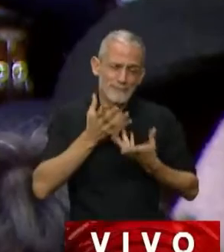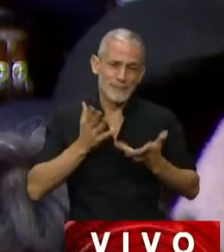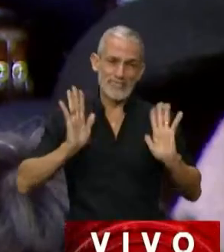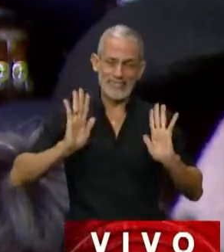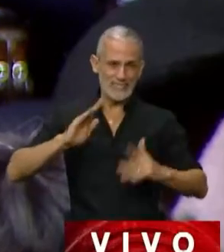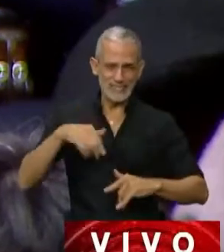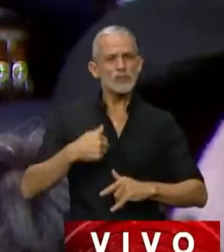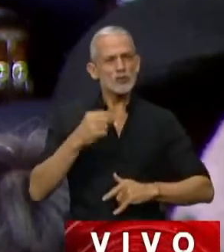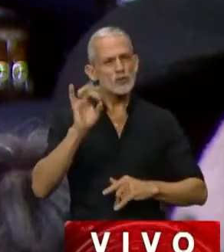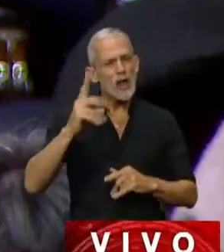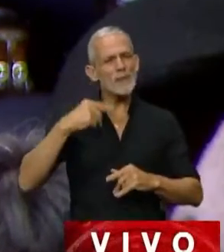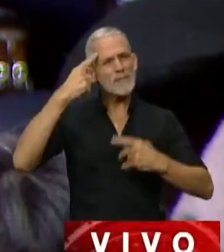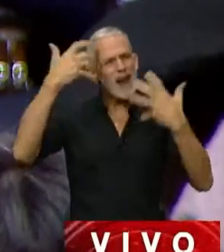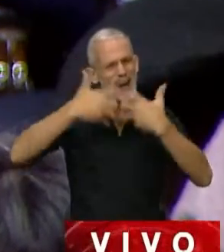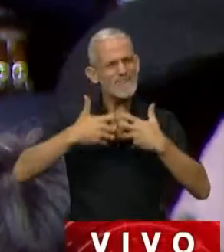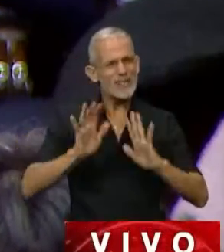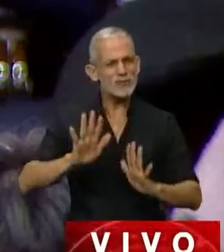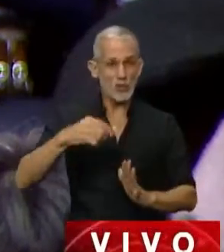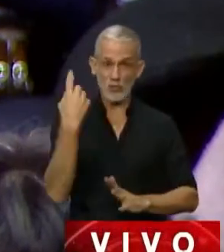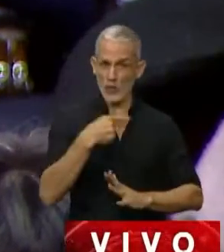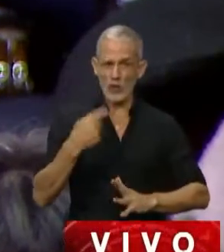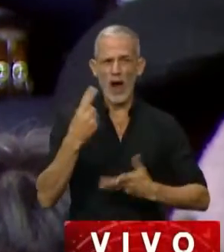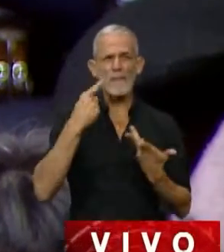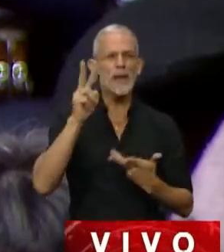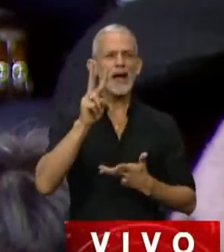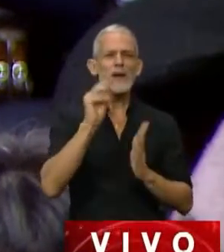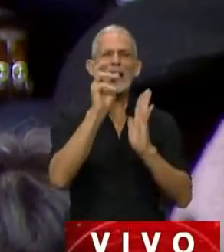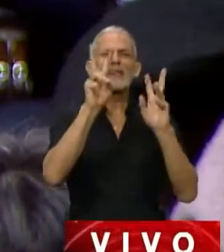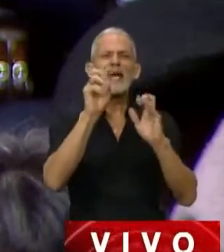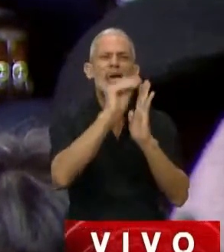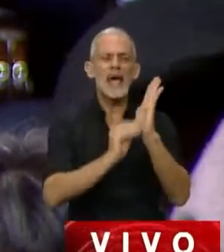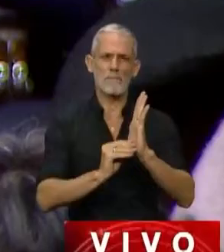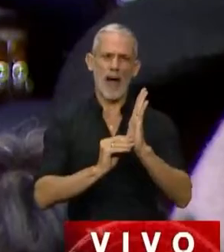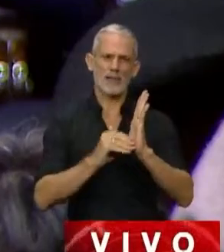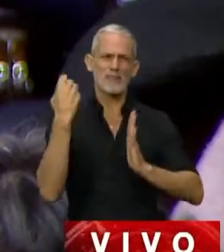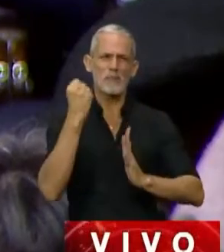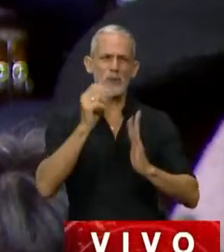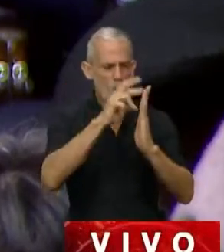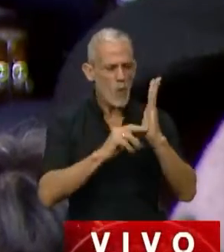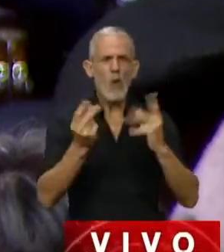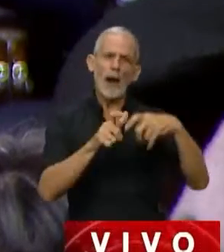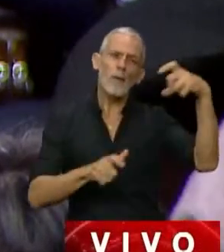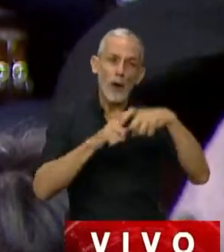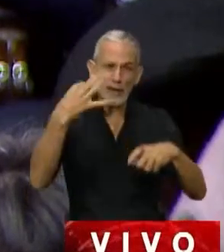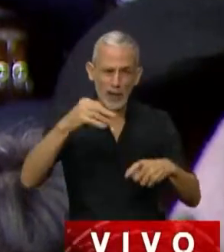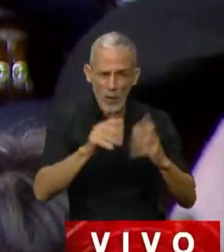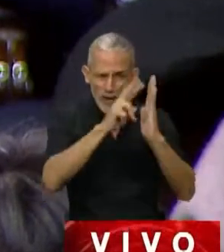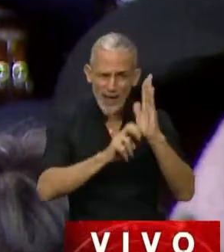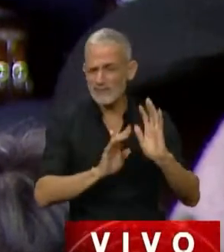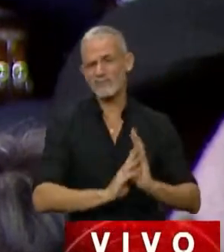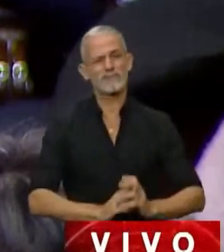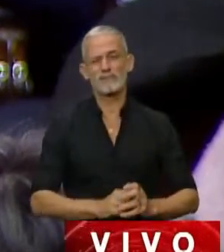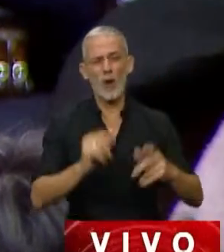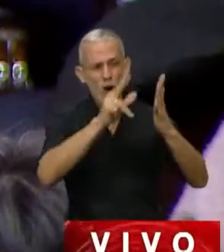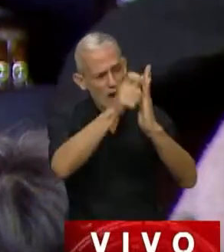quiero reflexionar. Tenemos que ver la agenda, porque la agenda no es la boleta única. La